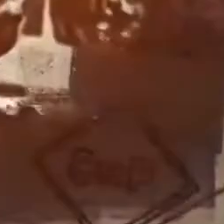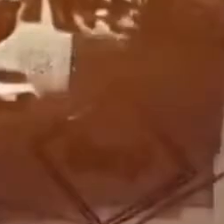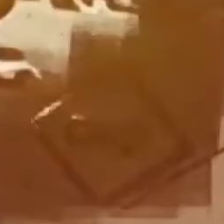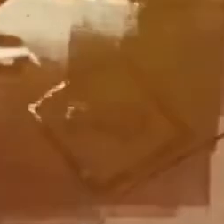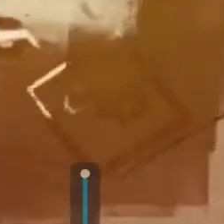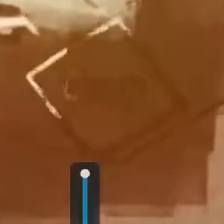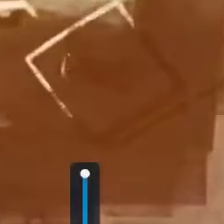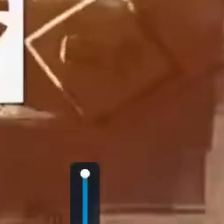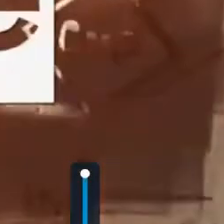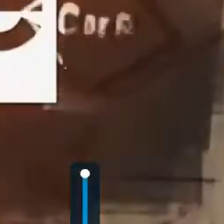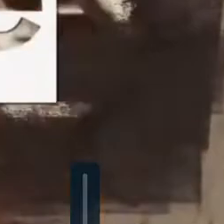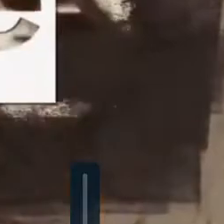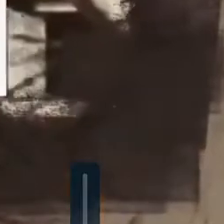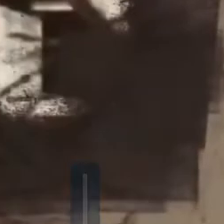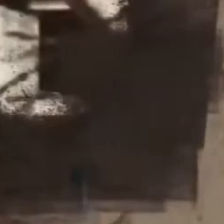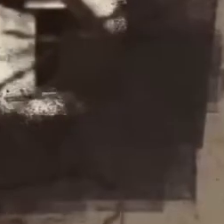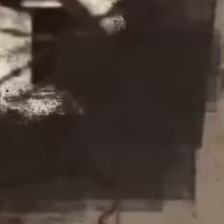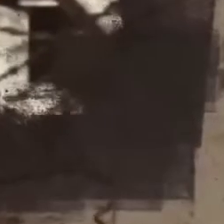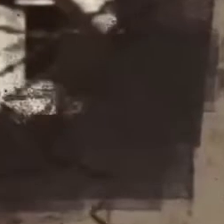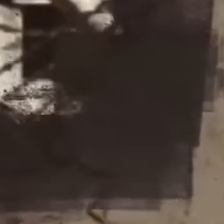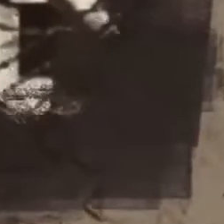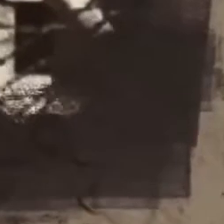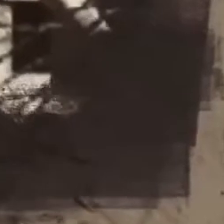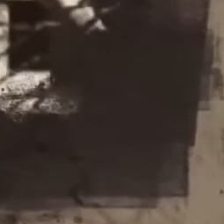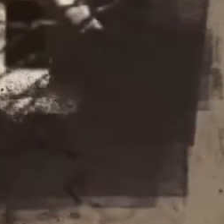Domingo a las 6 de la tarde.